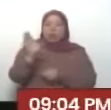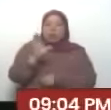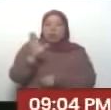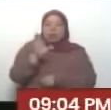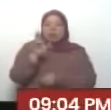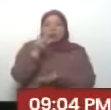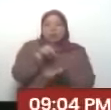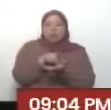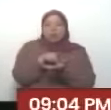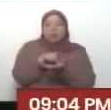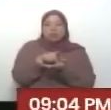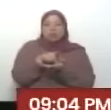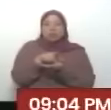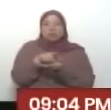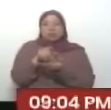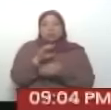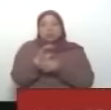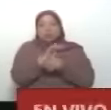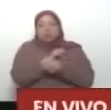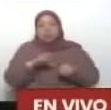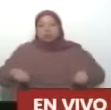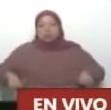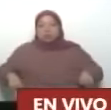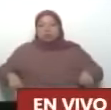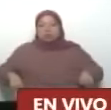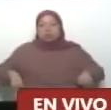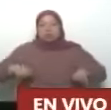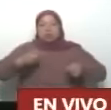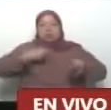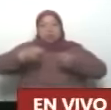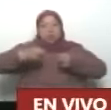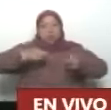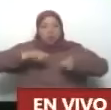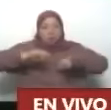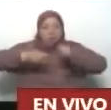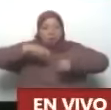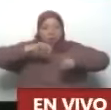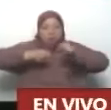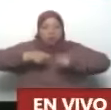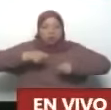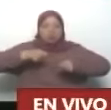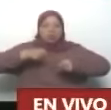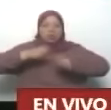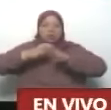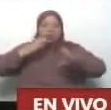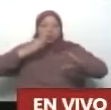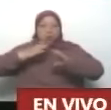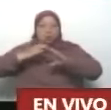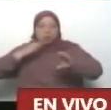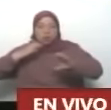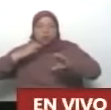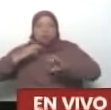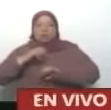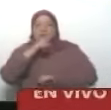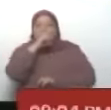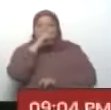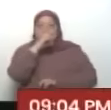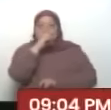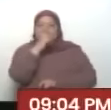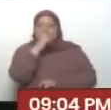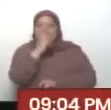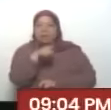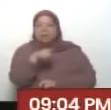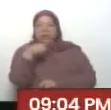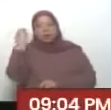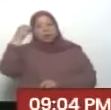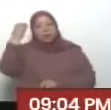A Metro Caracas por como guardia patrimonial y hice carrera en como operador de estaciones. Operador de estaciones, correcto. De estaciones. Le puedo comentar,